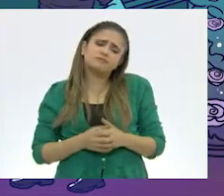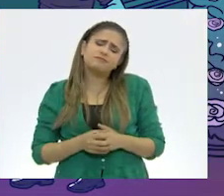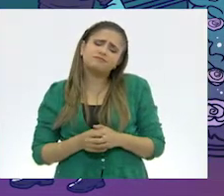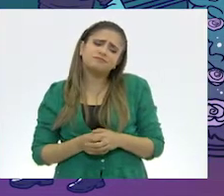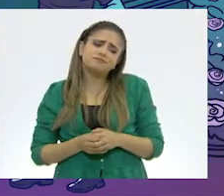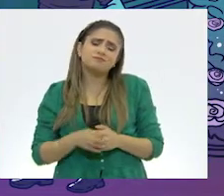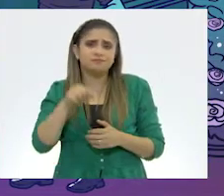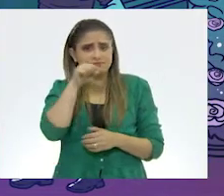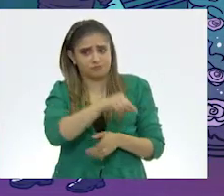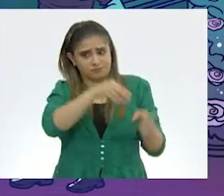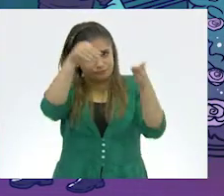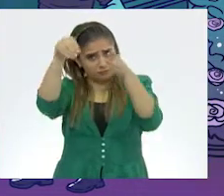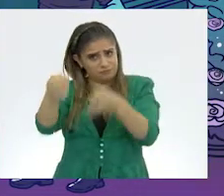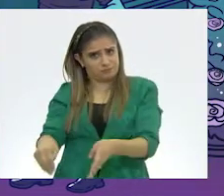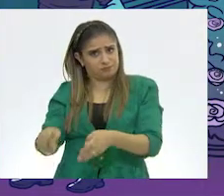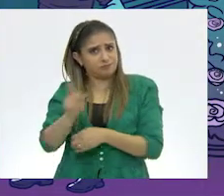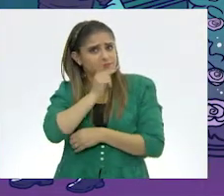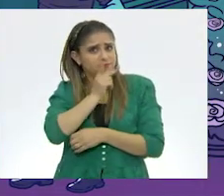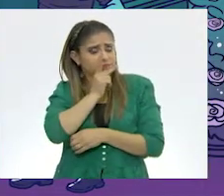¿es para enterrar a papá?